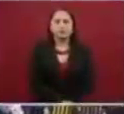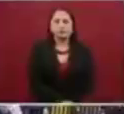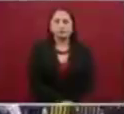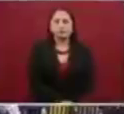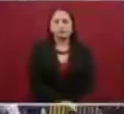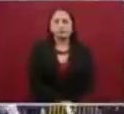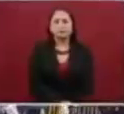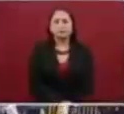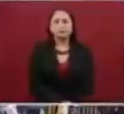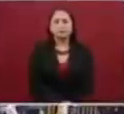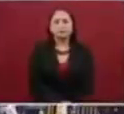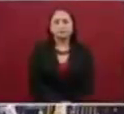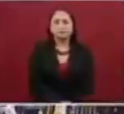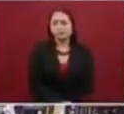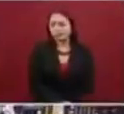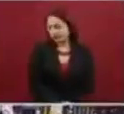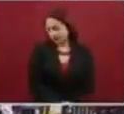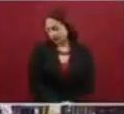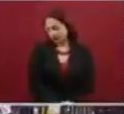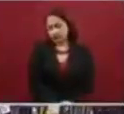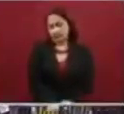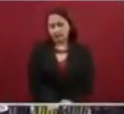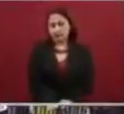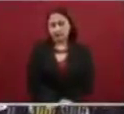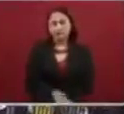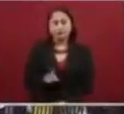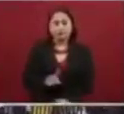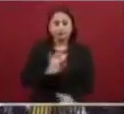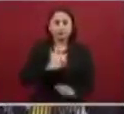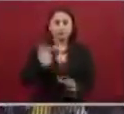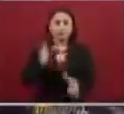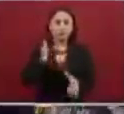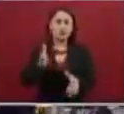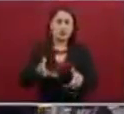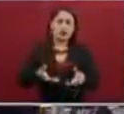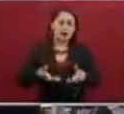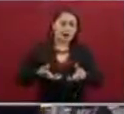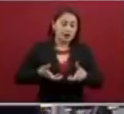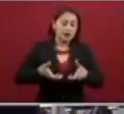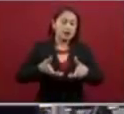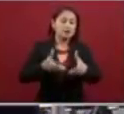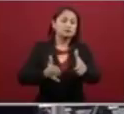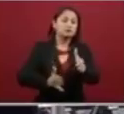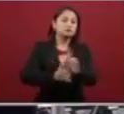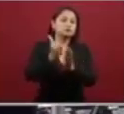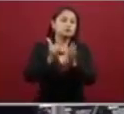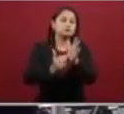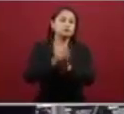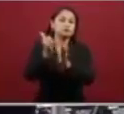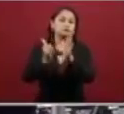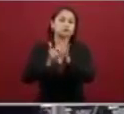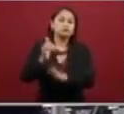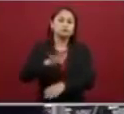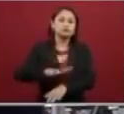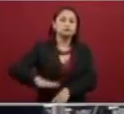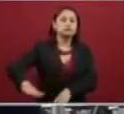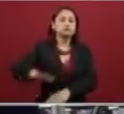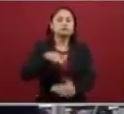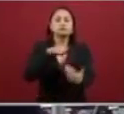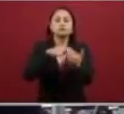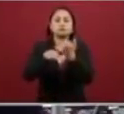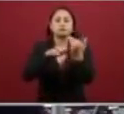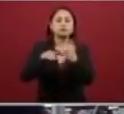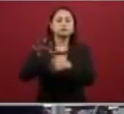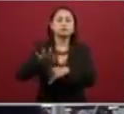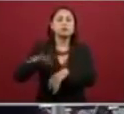Avanza la construcción de caminos de concreto en los municipios de Oaxaca. Esta es